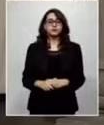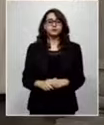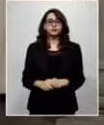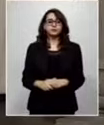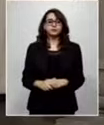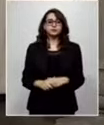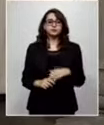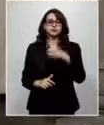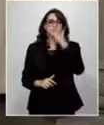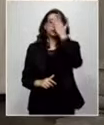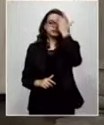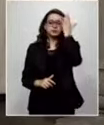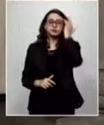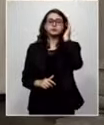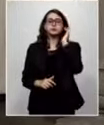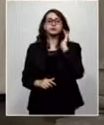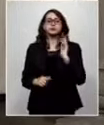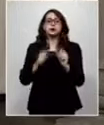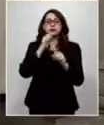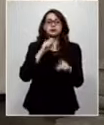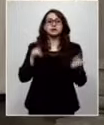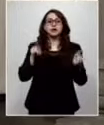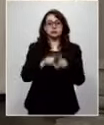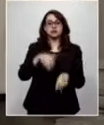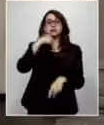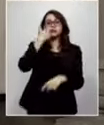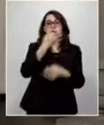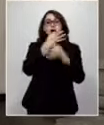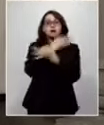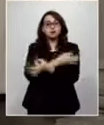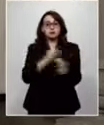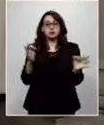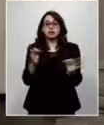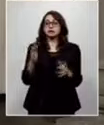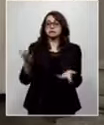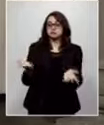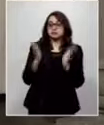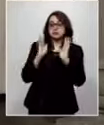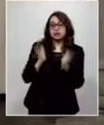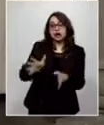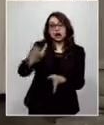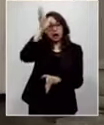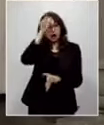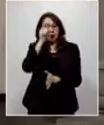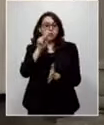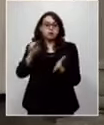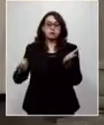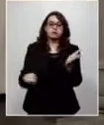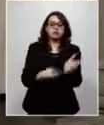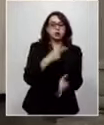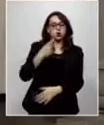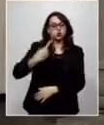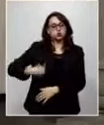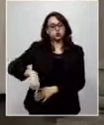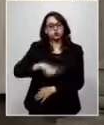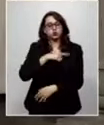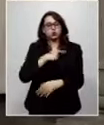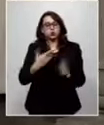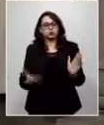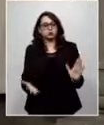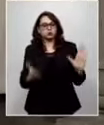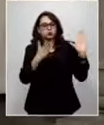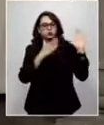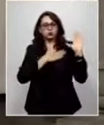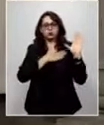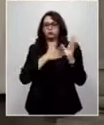Quiero también anunciar ahora que con el convenio que firmamos tenemos el compromiso de entregar estos acervos